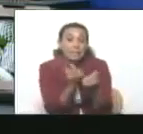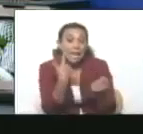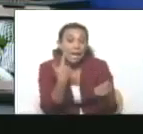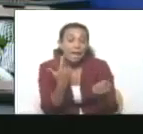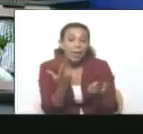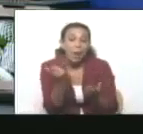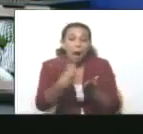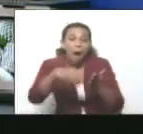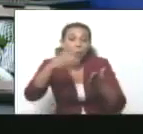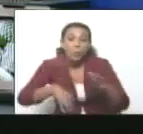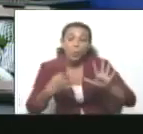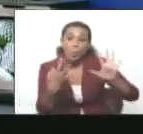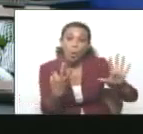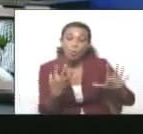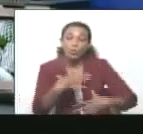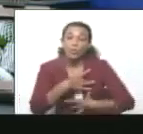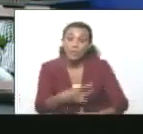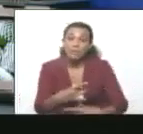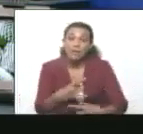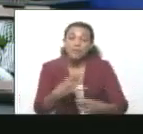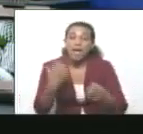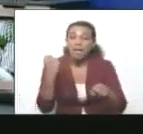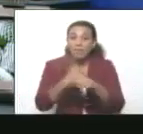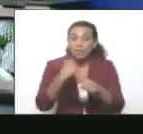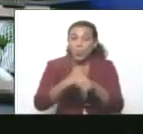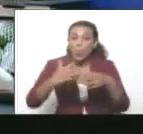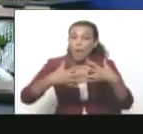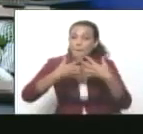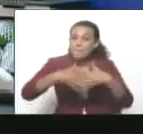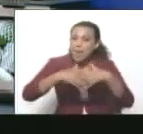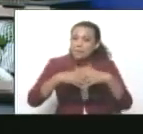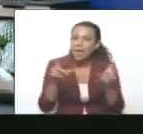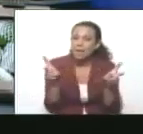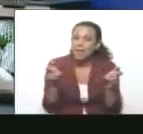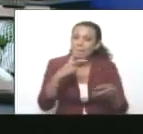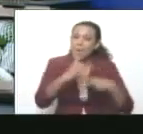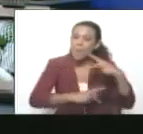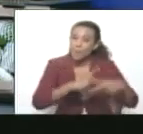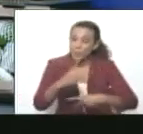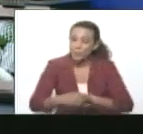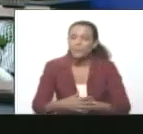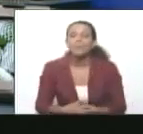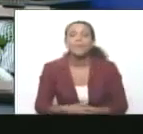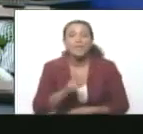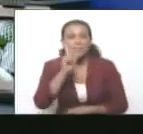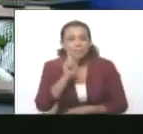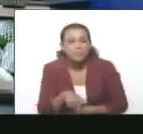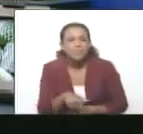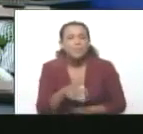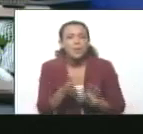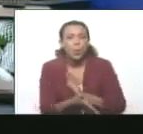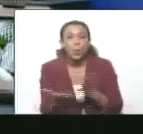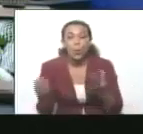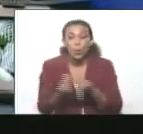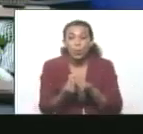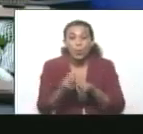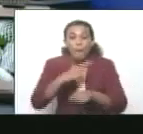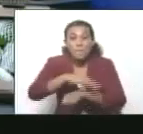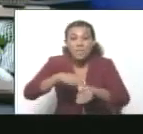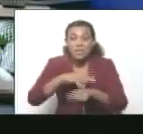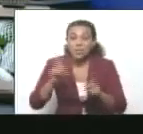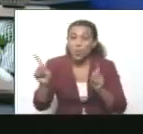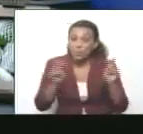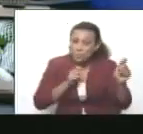ya se firmaron 8 intenciones para seguir trabajando en materia del turismo. Y debo decirle, mi comandante, que junto al ministro Ali Padrón